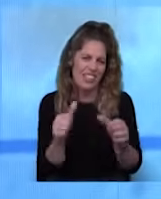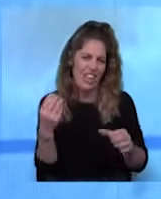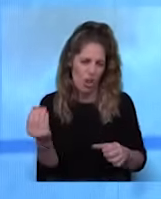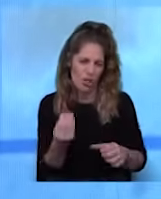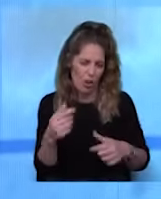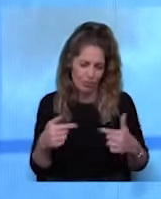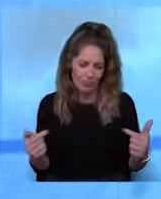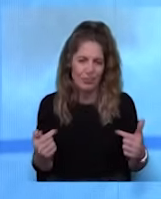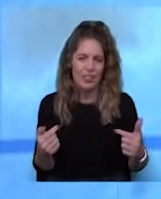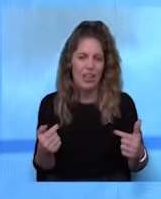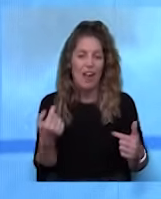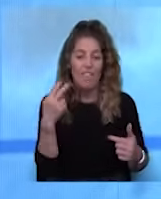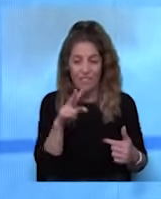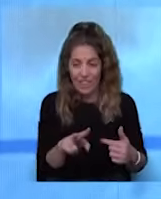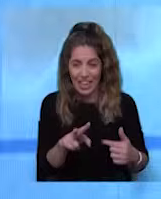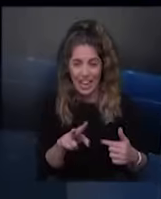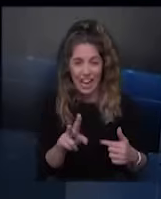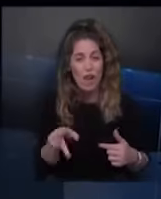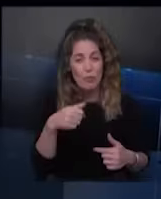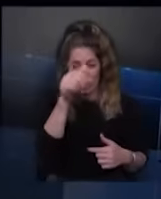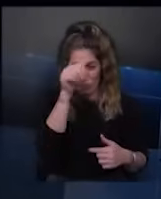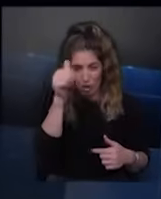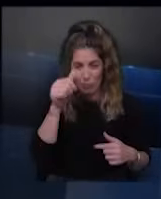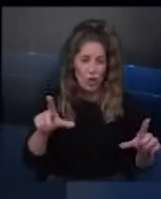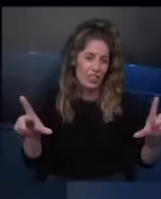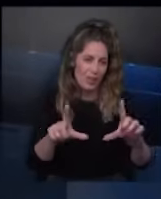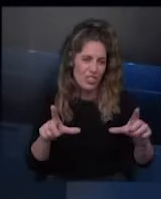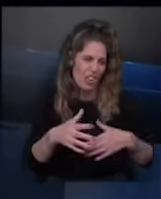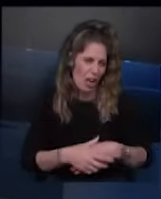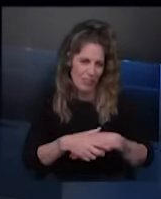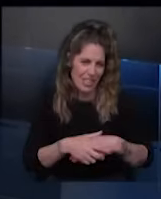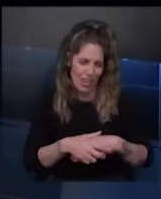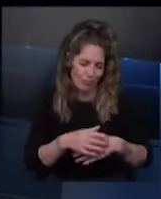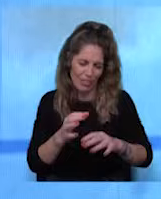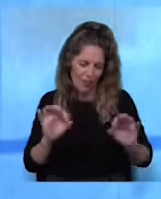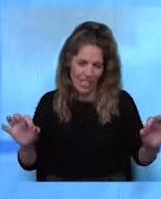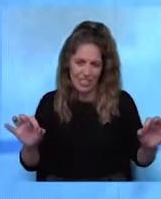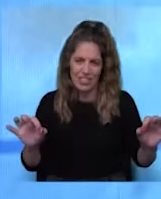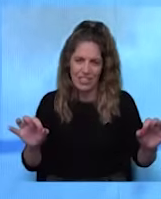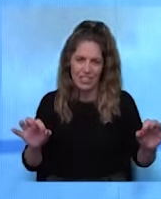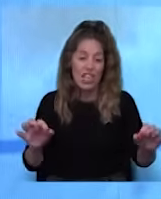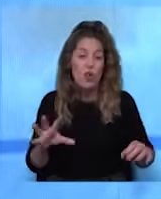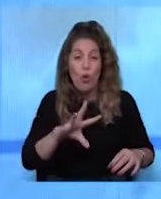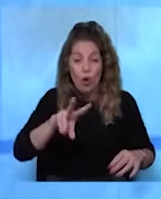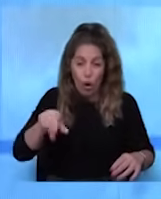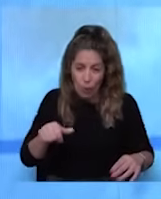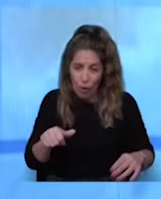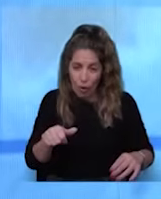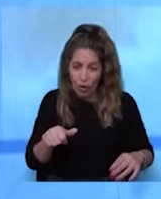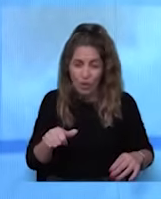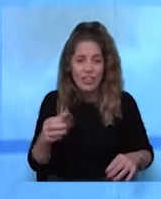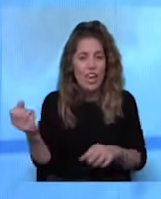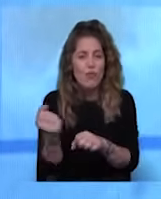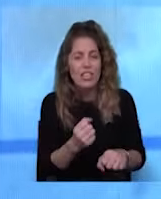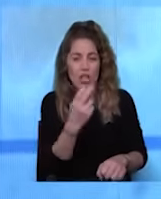Carmen de los sábados ve la carm de los sábados el próximo domingo en su televisión amiga algo así y esa fue un plagio de la fundación